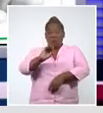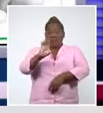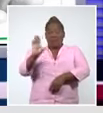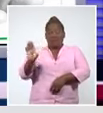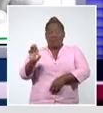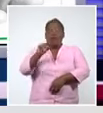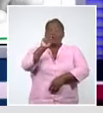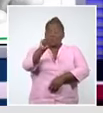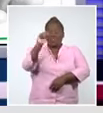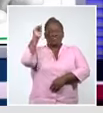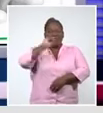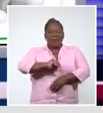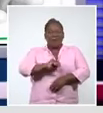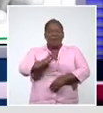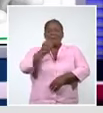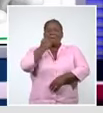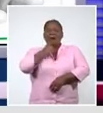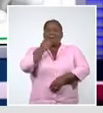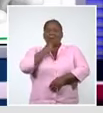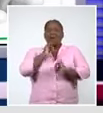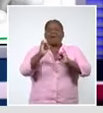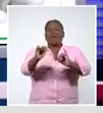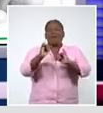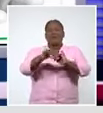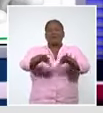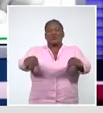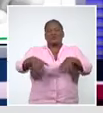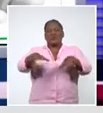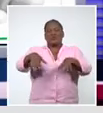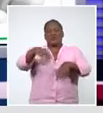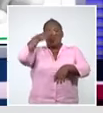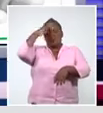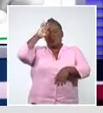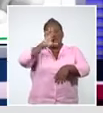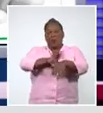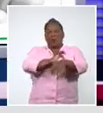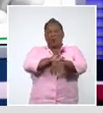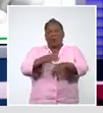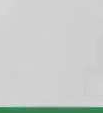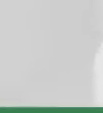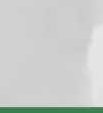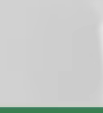más información sobre la situación epidemiológica de nuestro país. Tengan buen día.